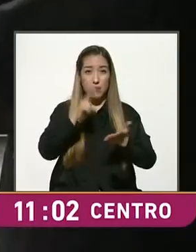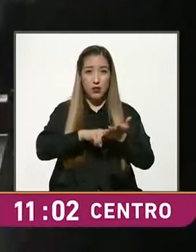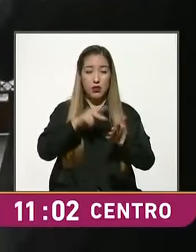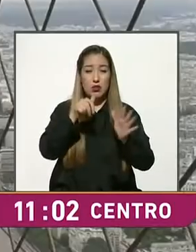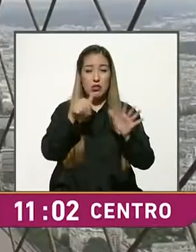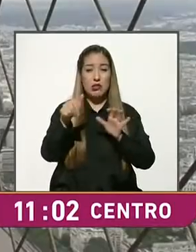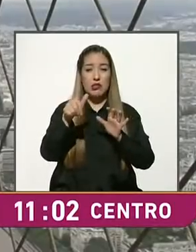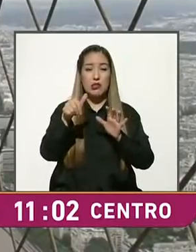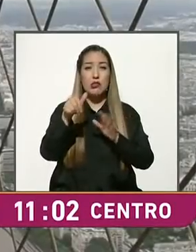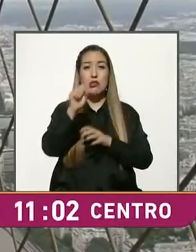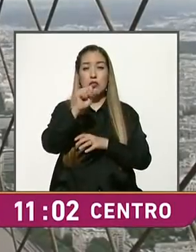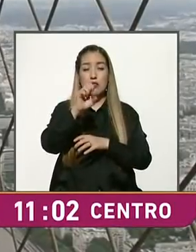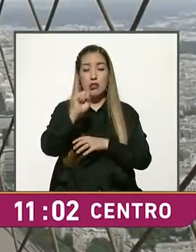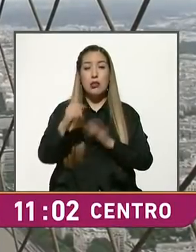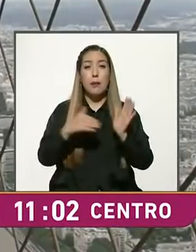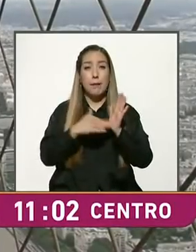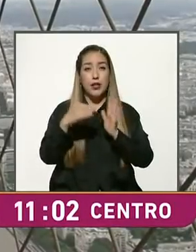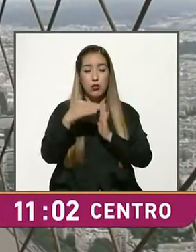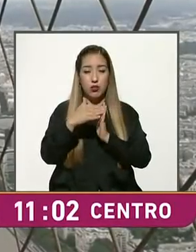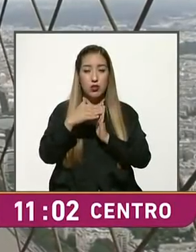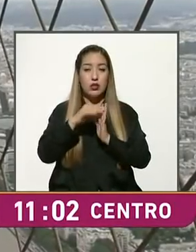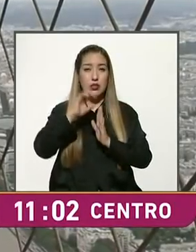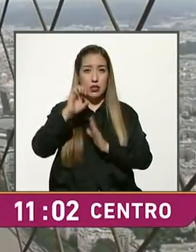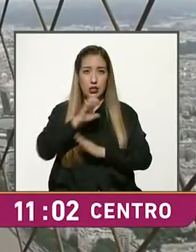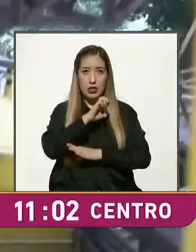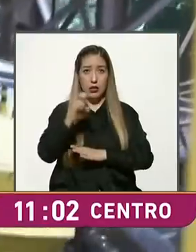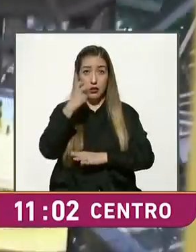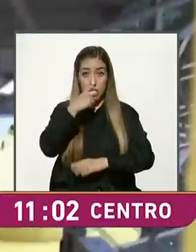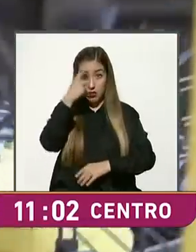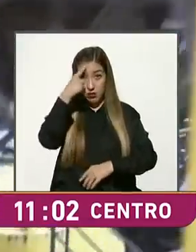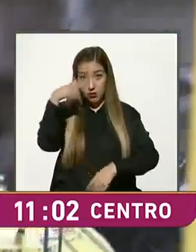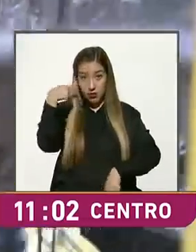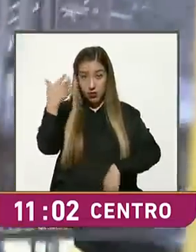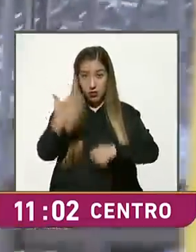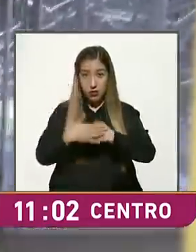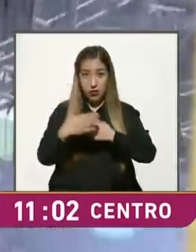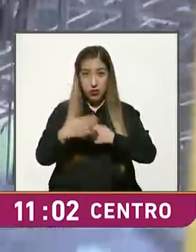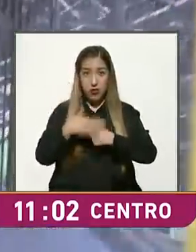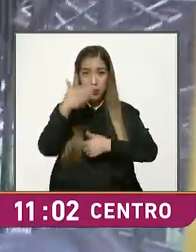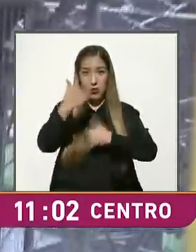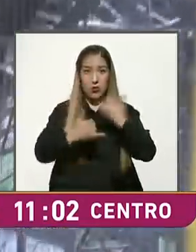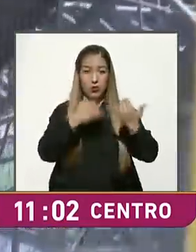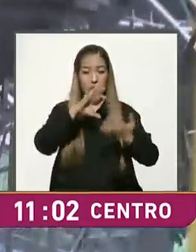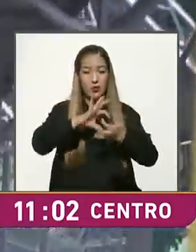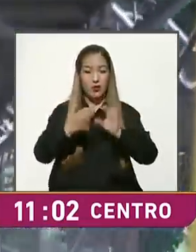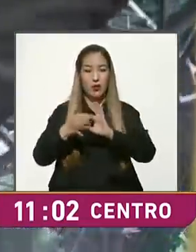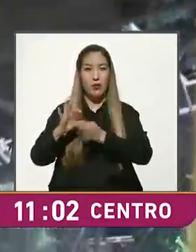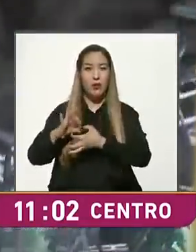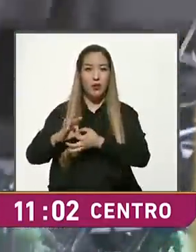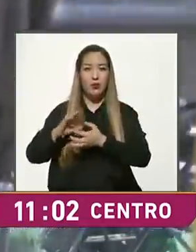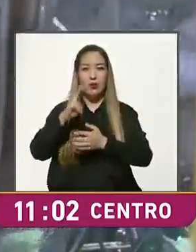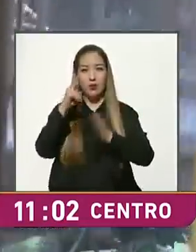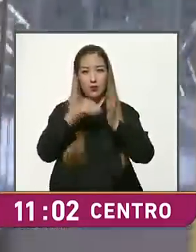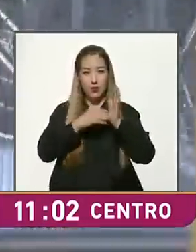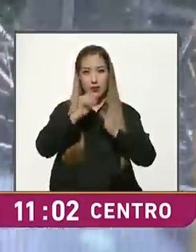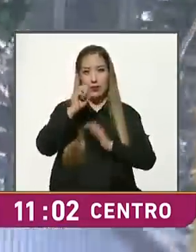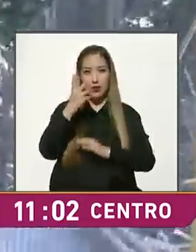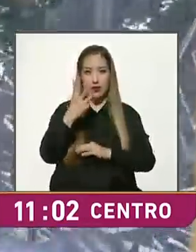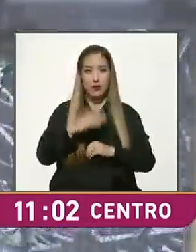de euros. Esto como parte de los preparativos para recibir en París a los Juegos Olímpicos en